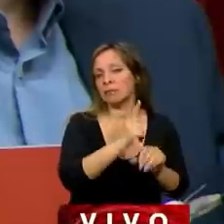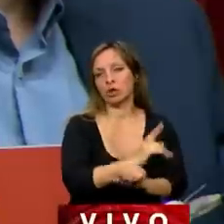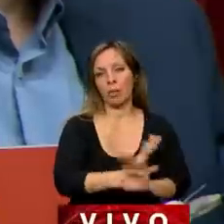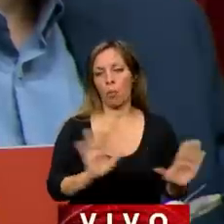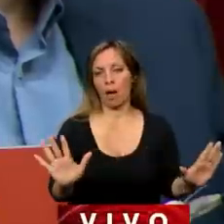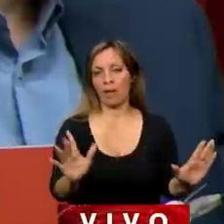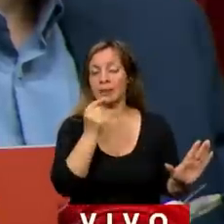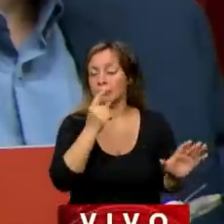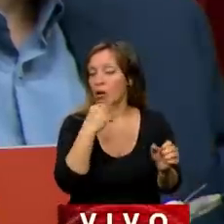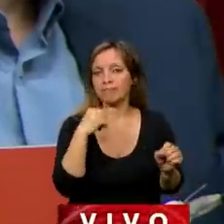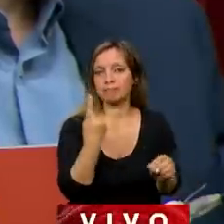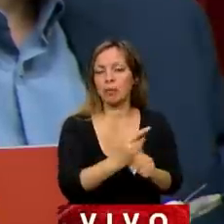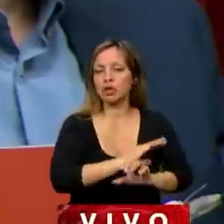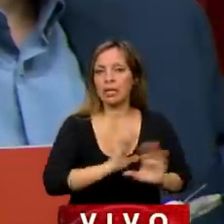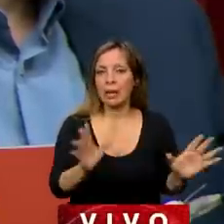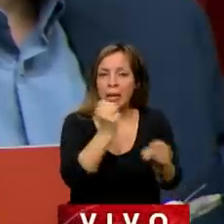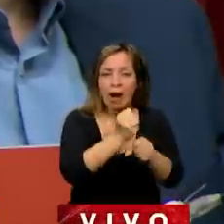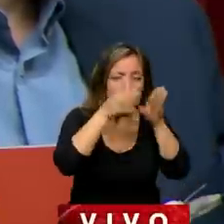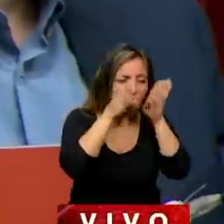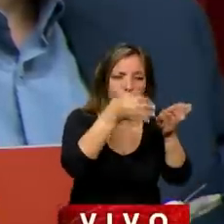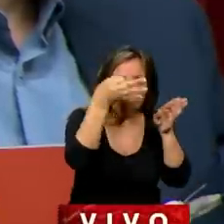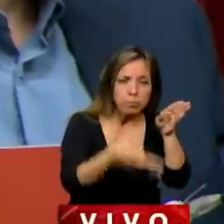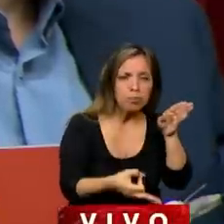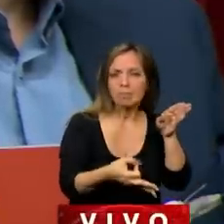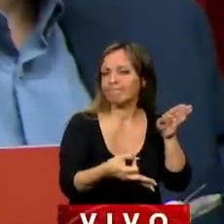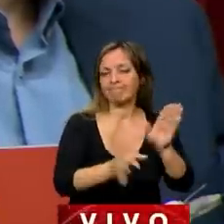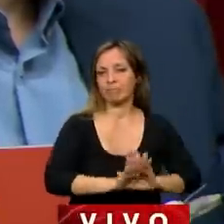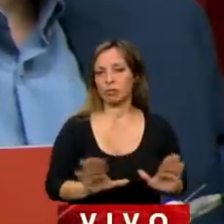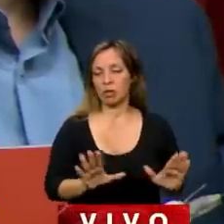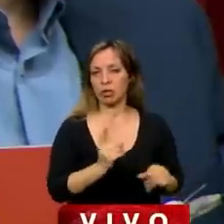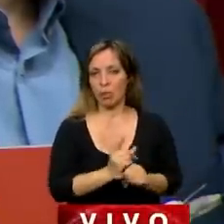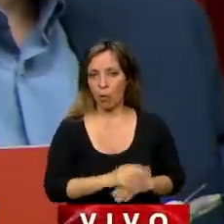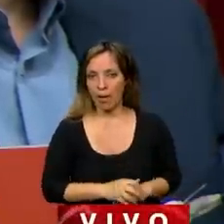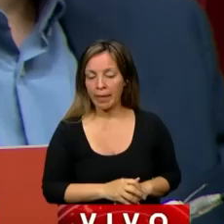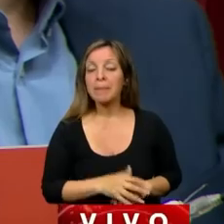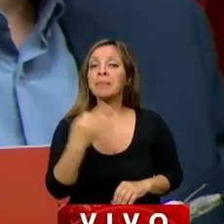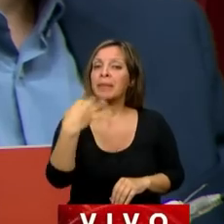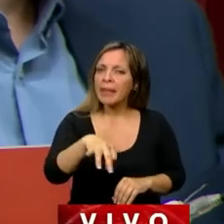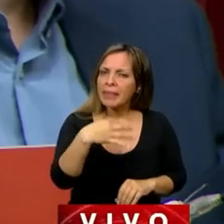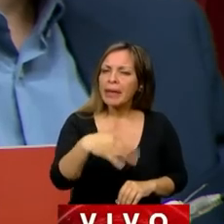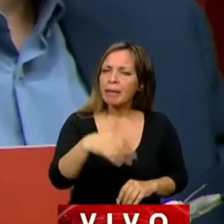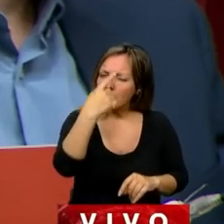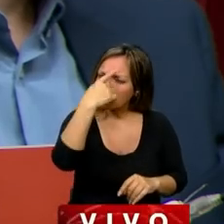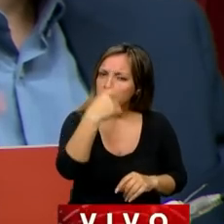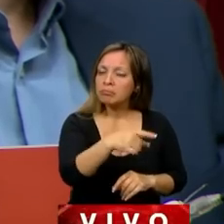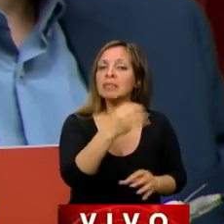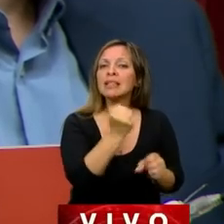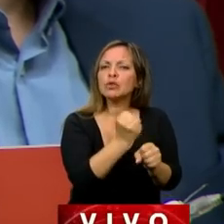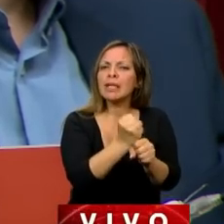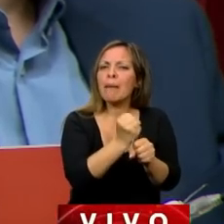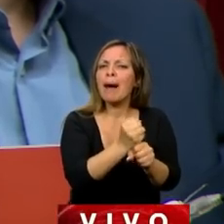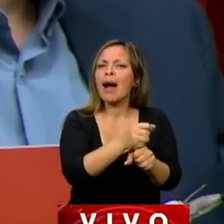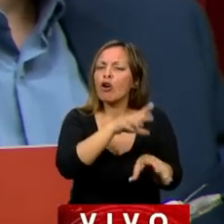actividad como corresponde. Como corresponde. Entonces, hay que convertir en una actividad